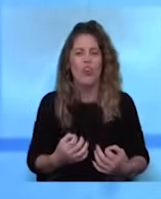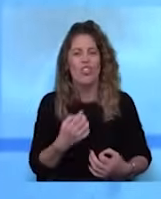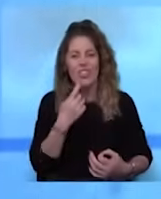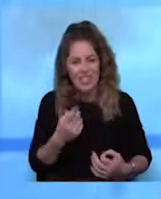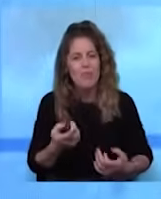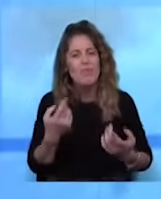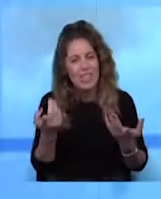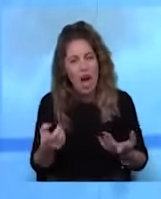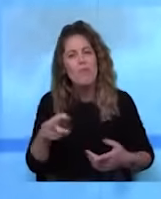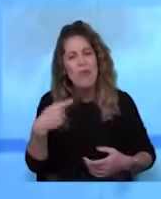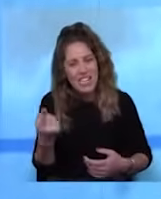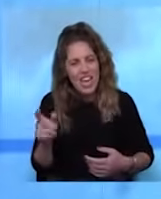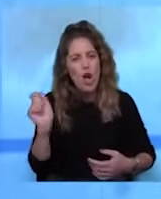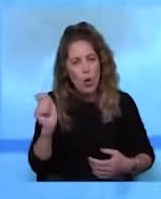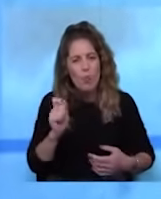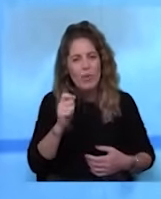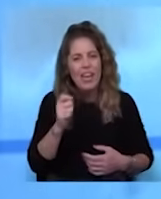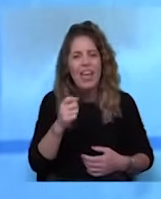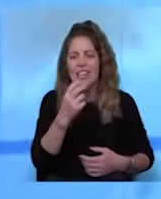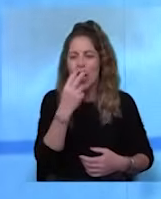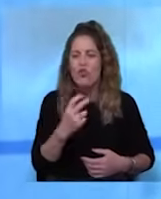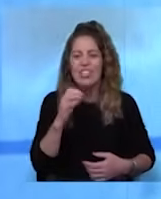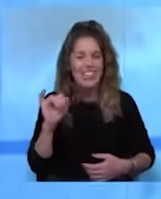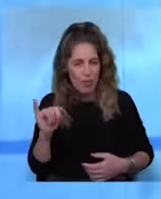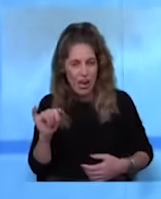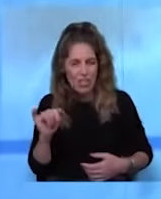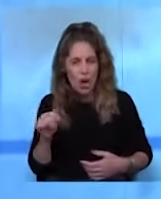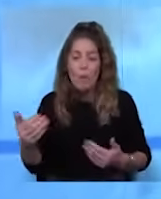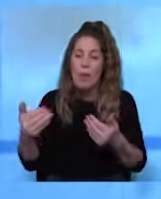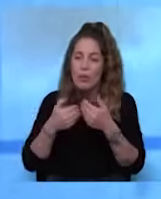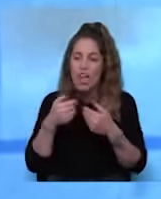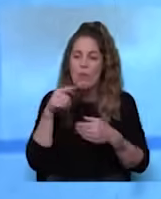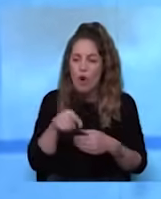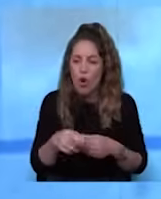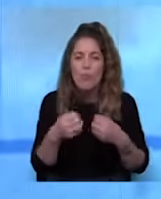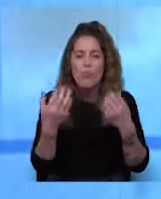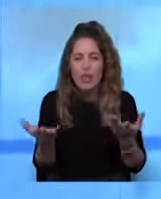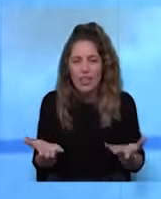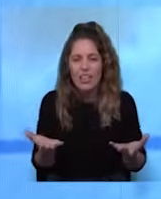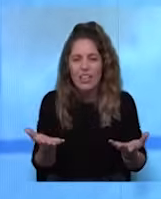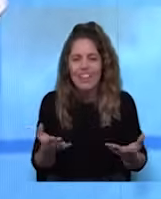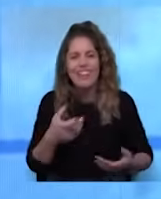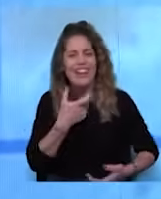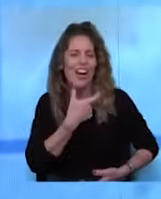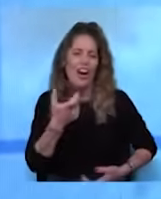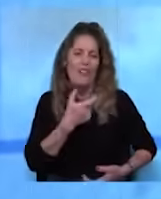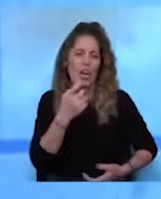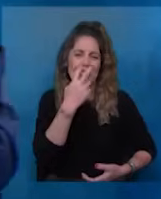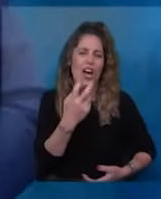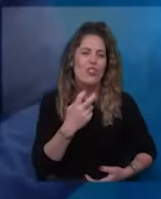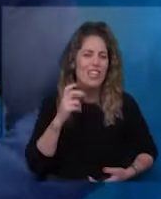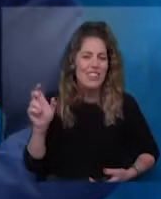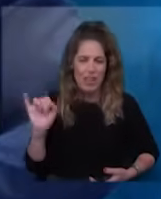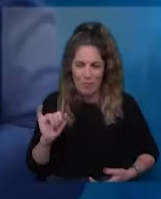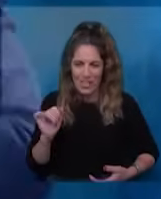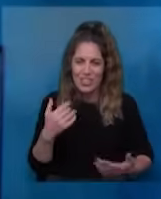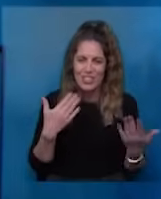mir mañana cumpleaños San José de mayo eh Y que me preguntaban vos y por qué están son tan graciosos San José de mayo porque se habla